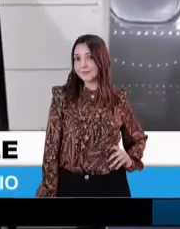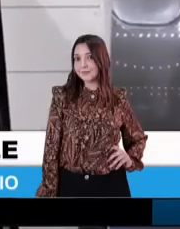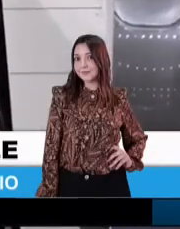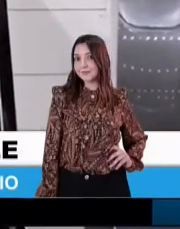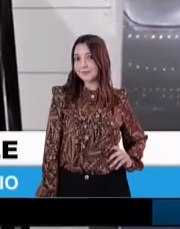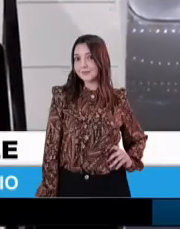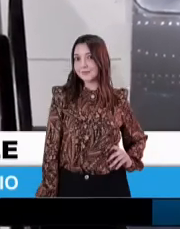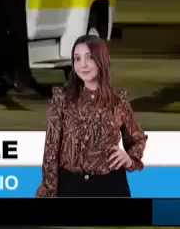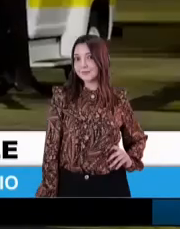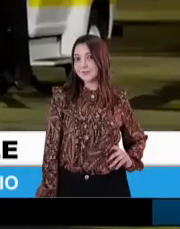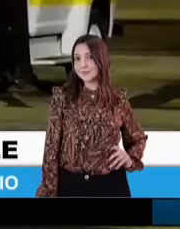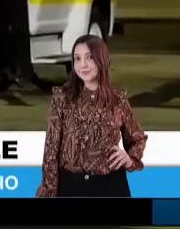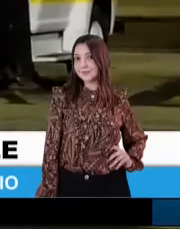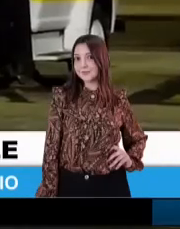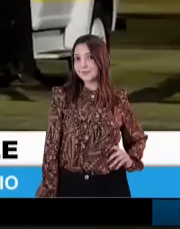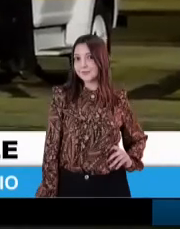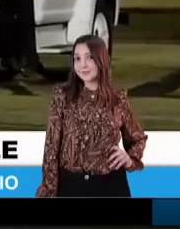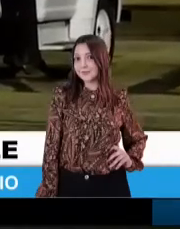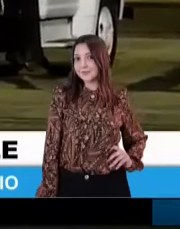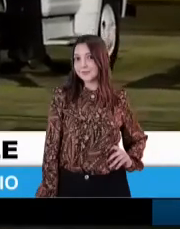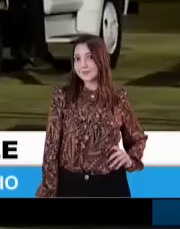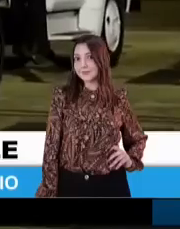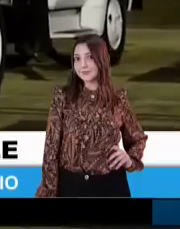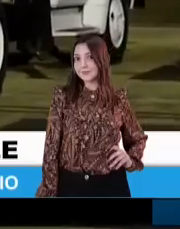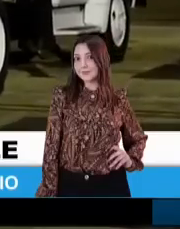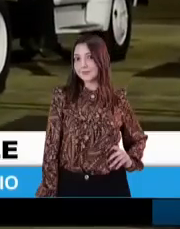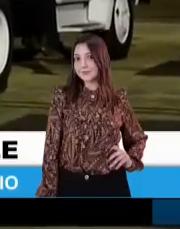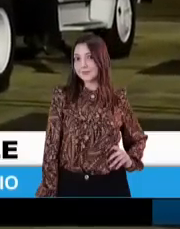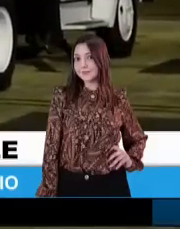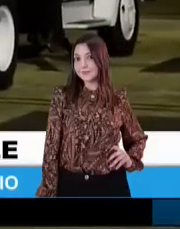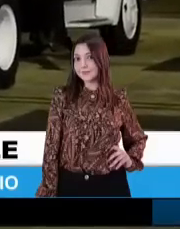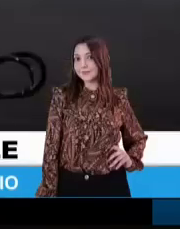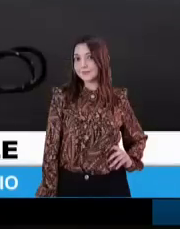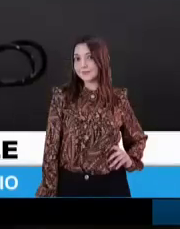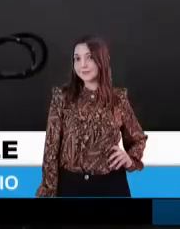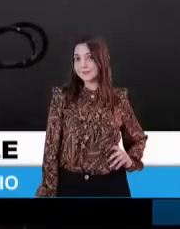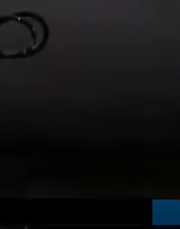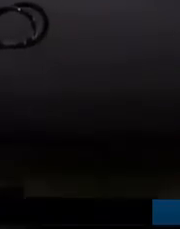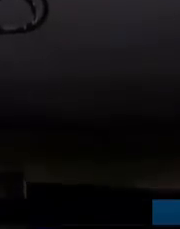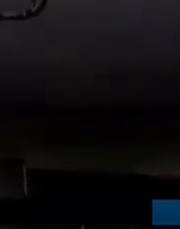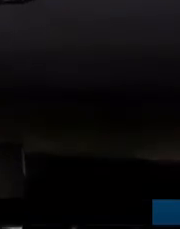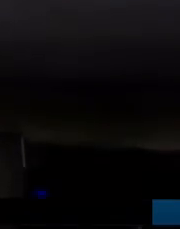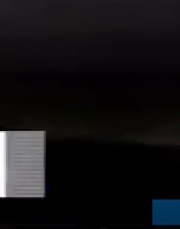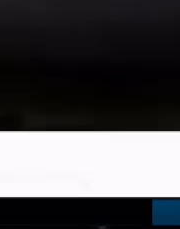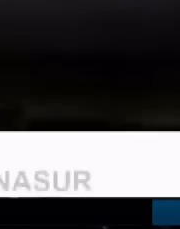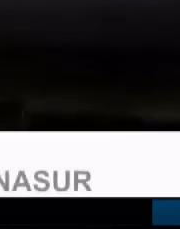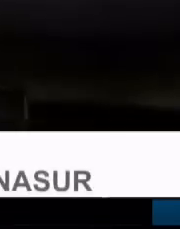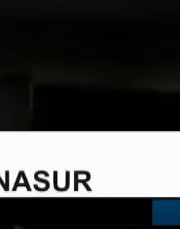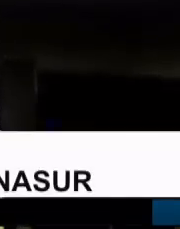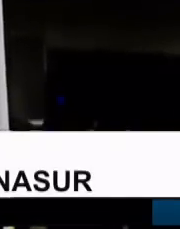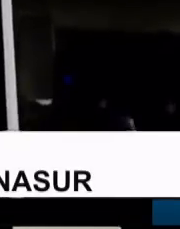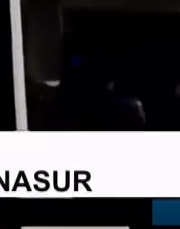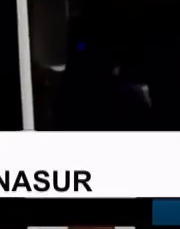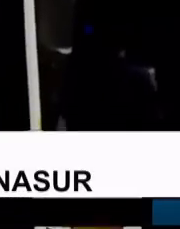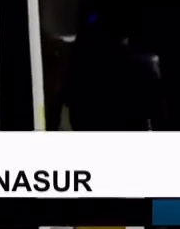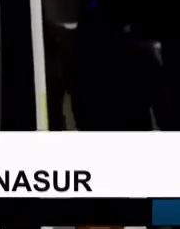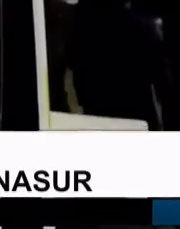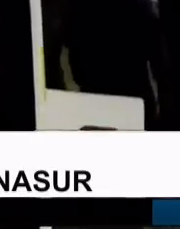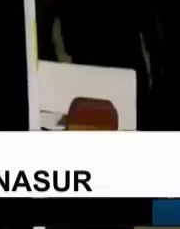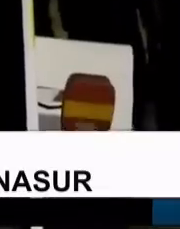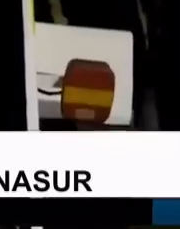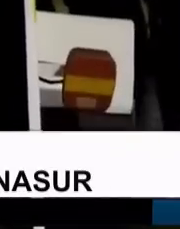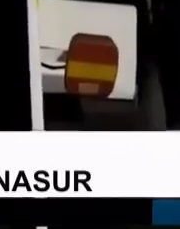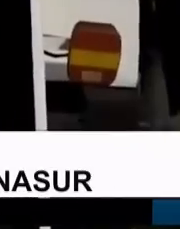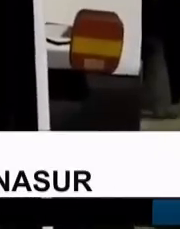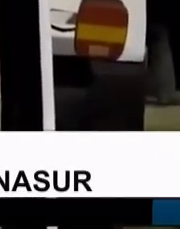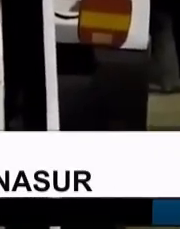dejar atrás las ideologías. Porque organismos con este nivel de ideologismo están sujetas a los cambios muchas